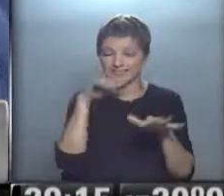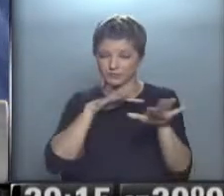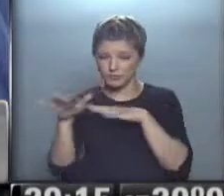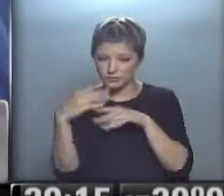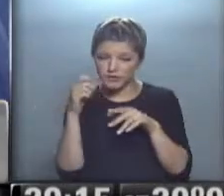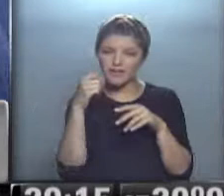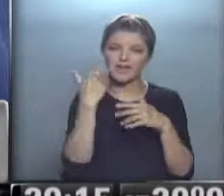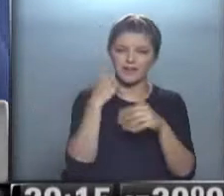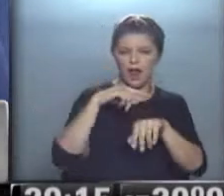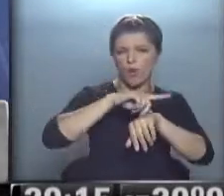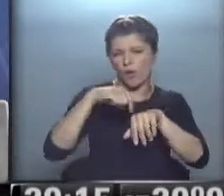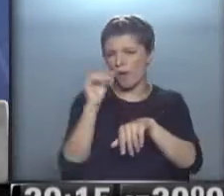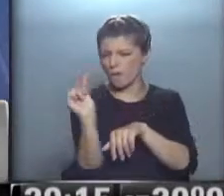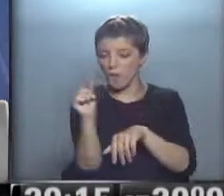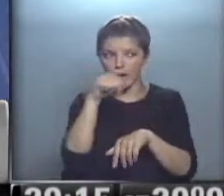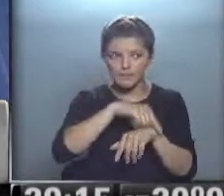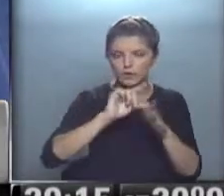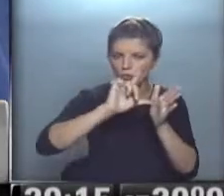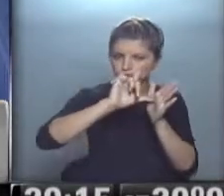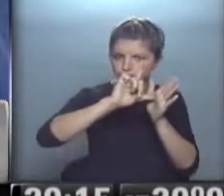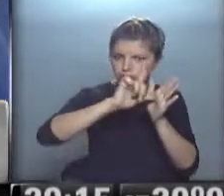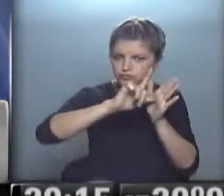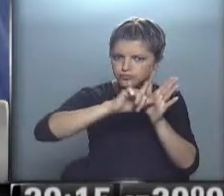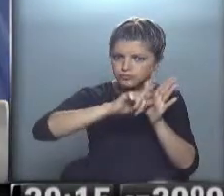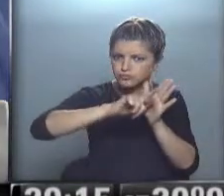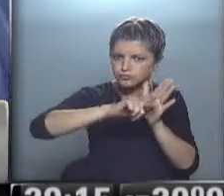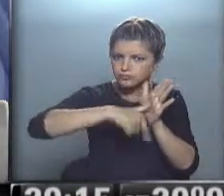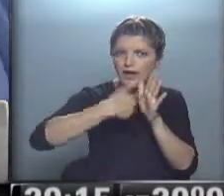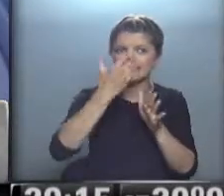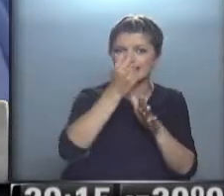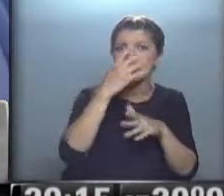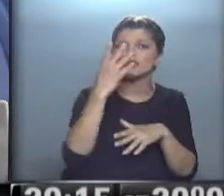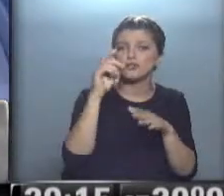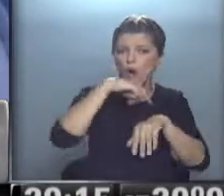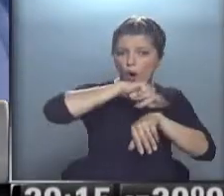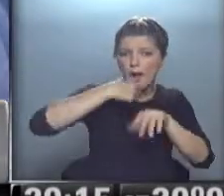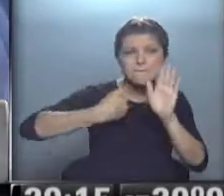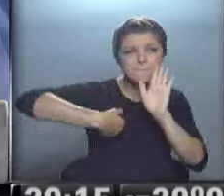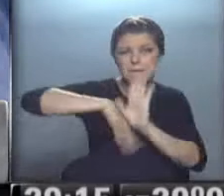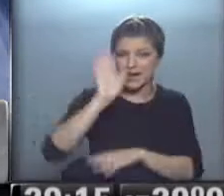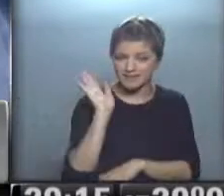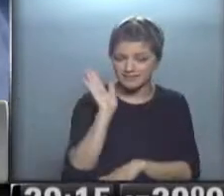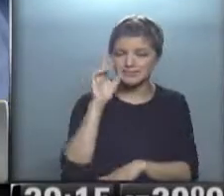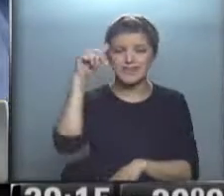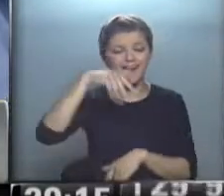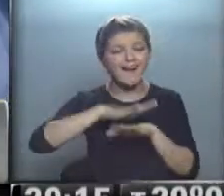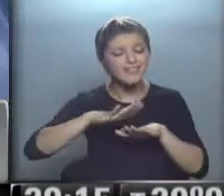venía siendo demasiado extensa. Había más de 6 horas, así es, mucho tiempo, había